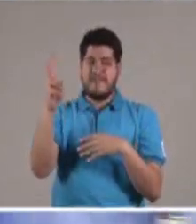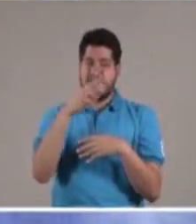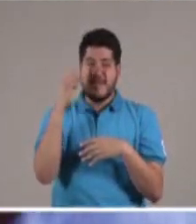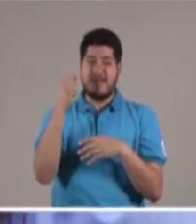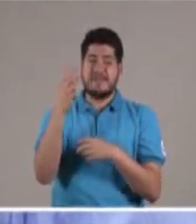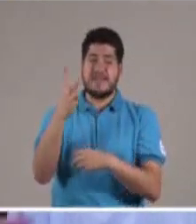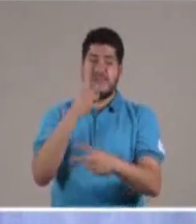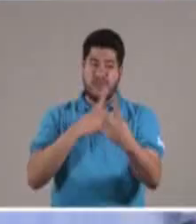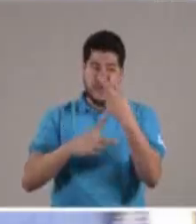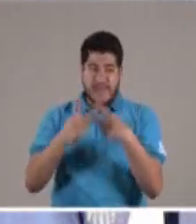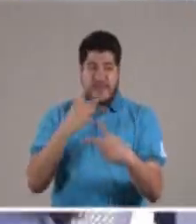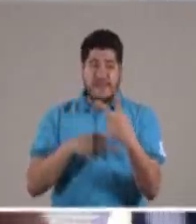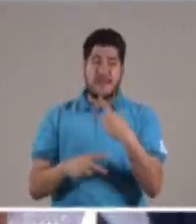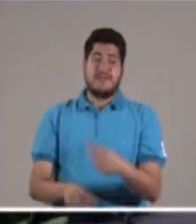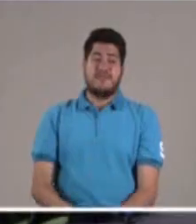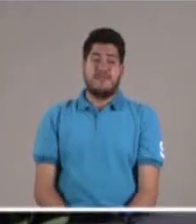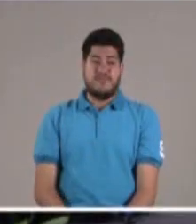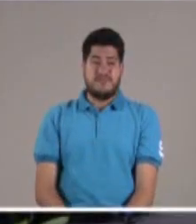ven